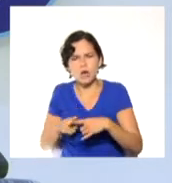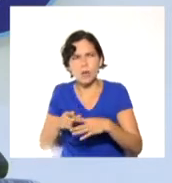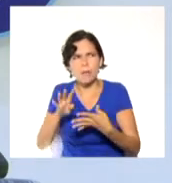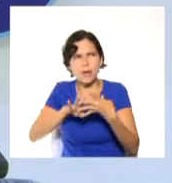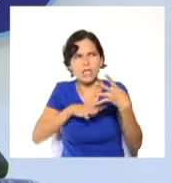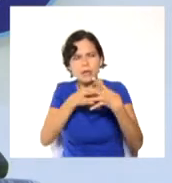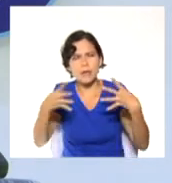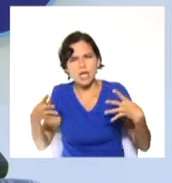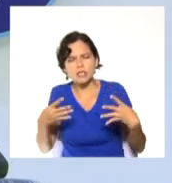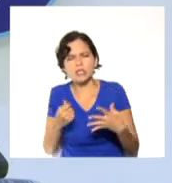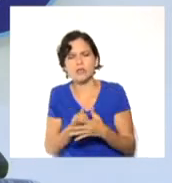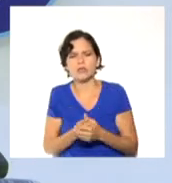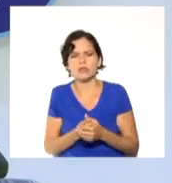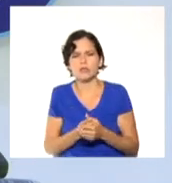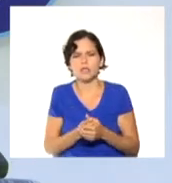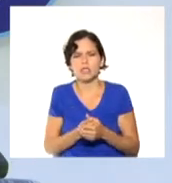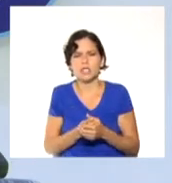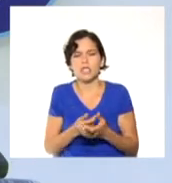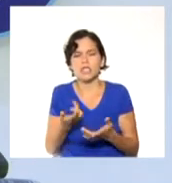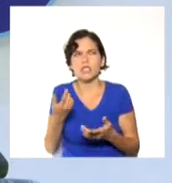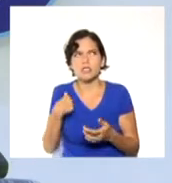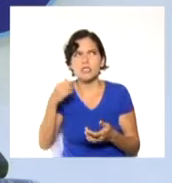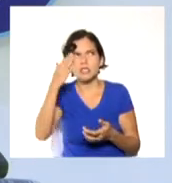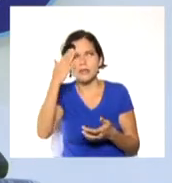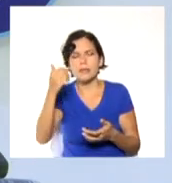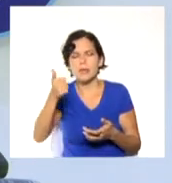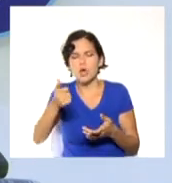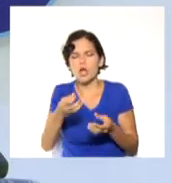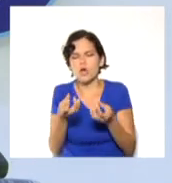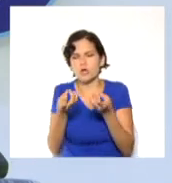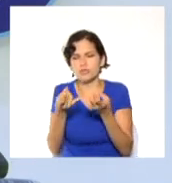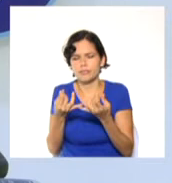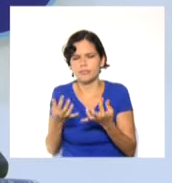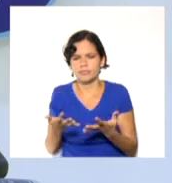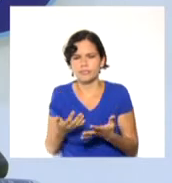y manejar mejor las cantidades.